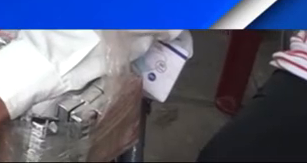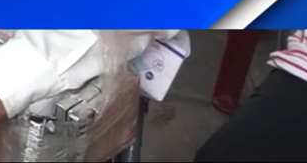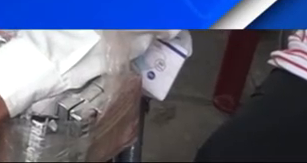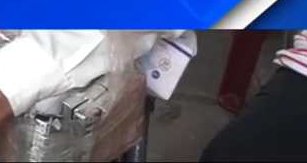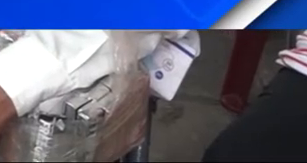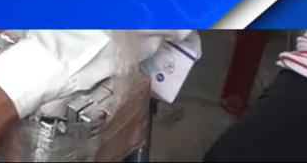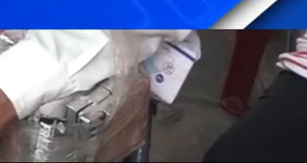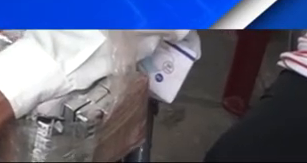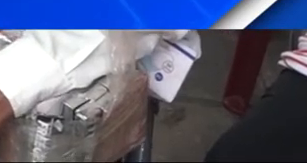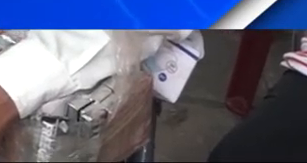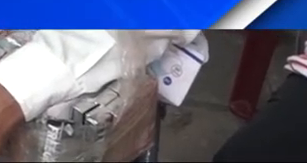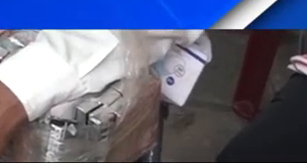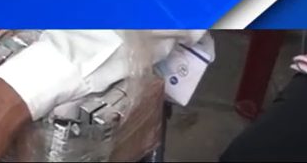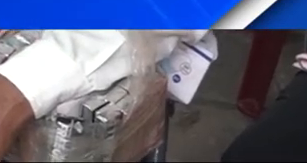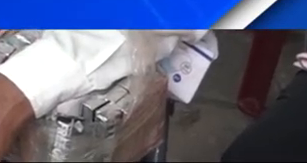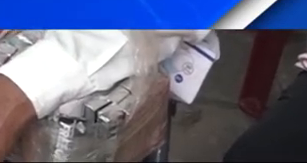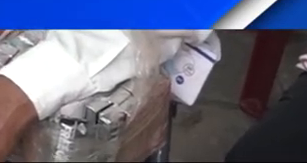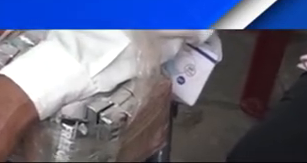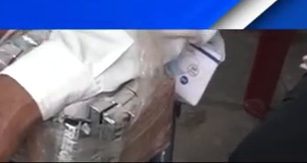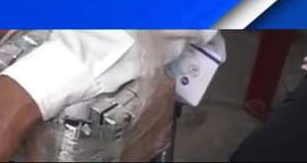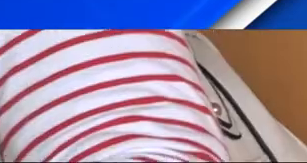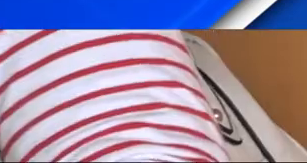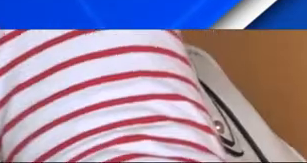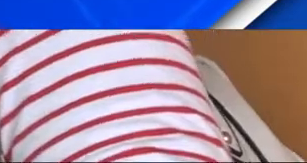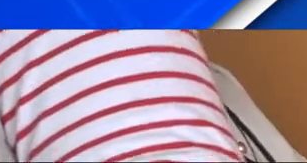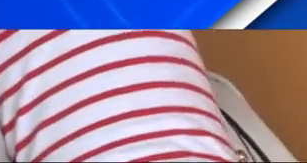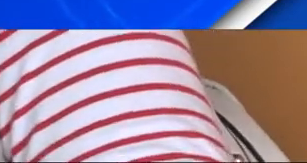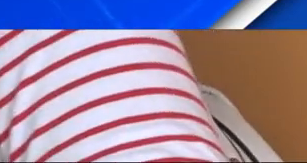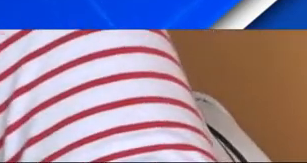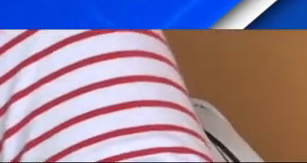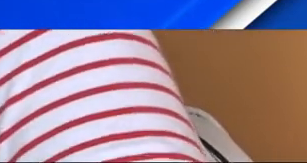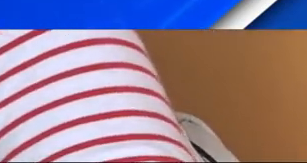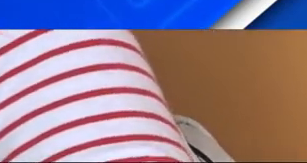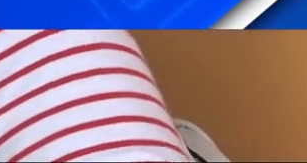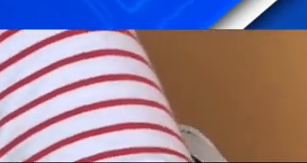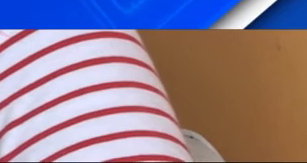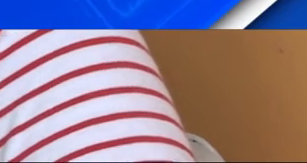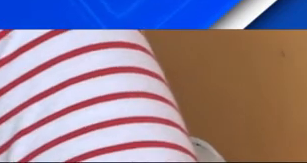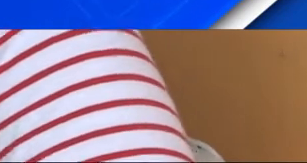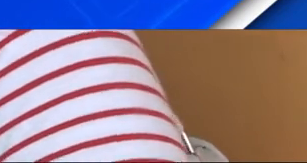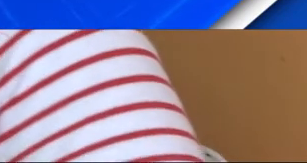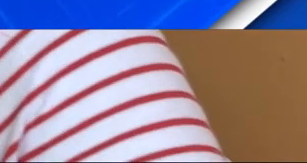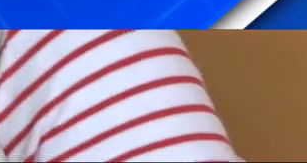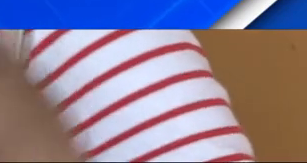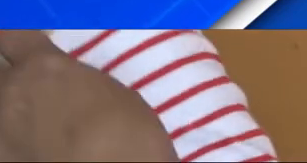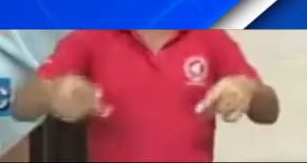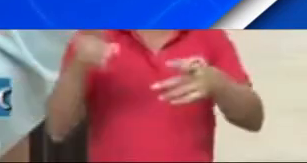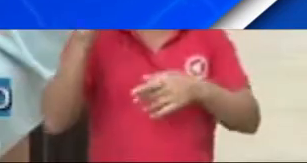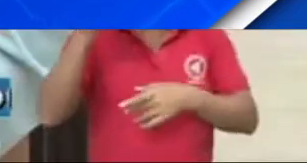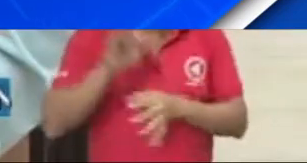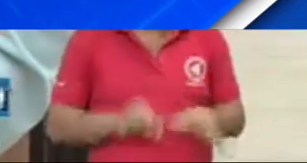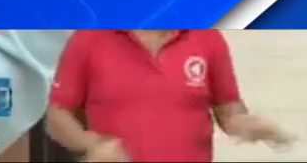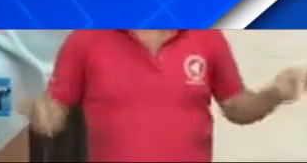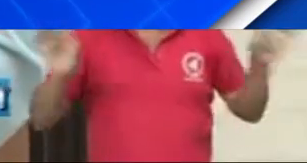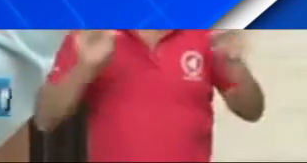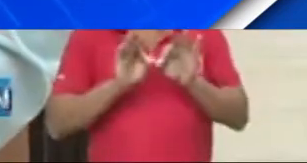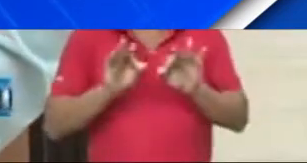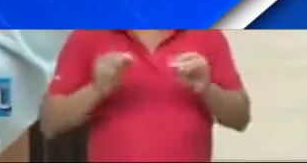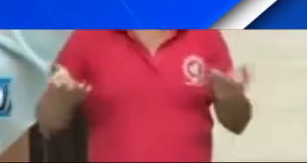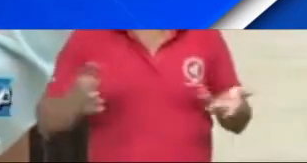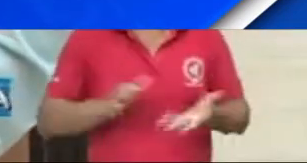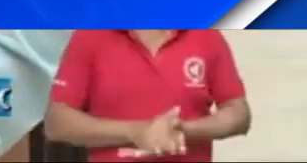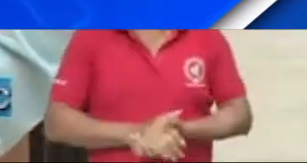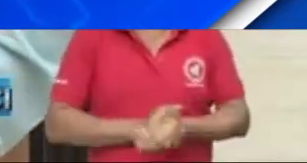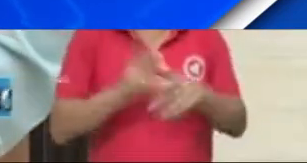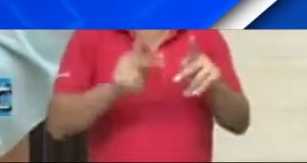Torres destacó algunos programas que ha beneficiado a las personas con discapacidad. Qué importante es